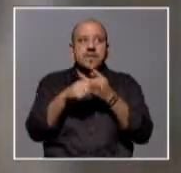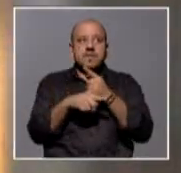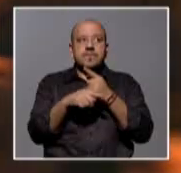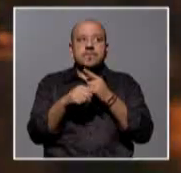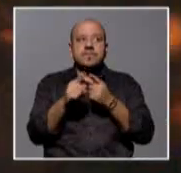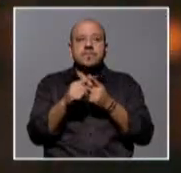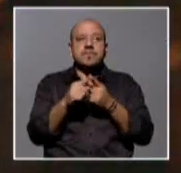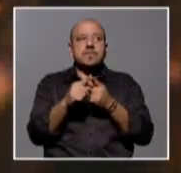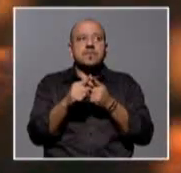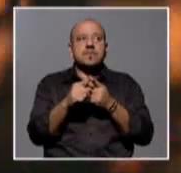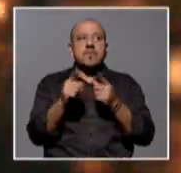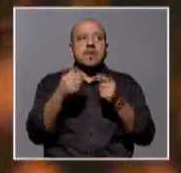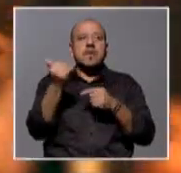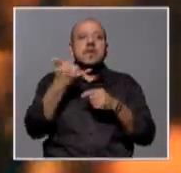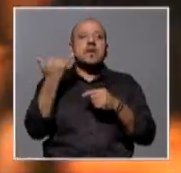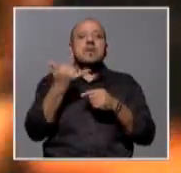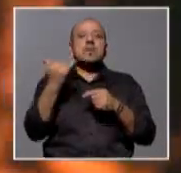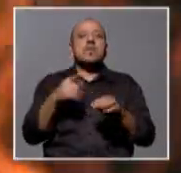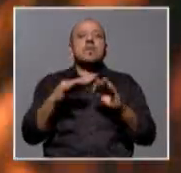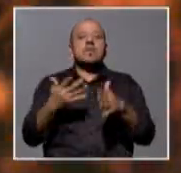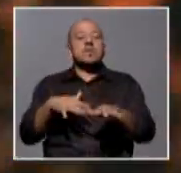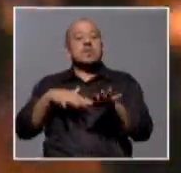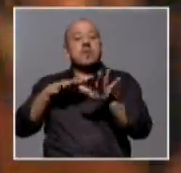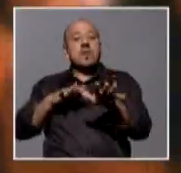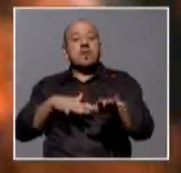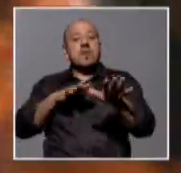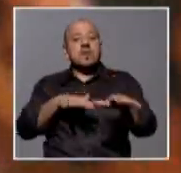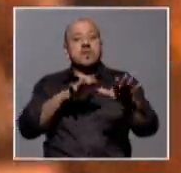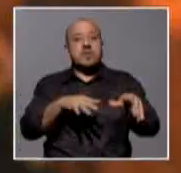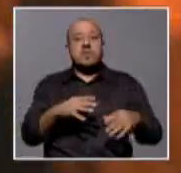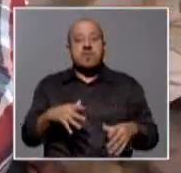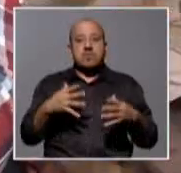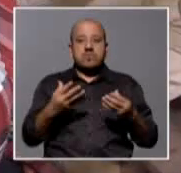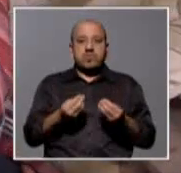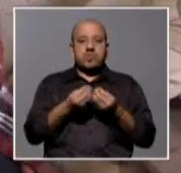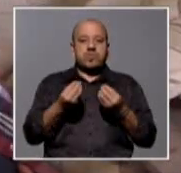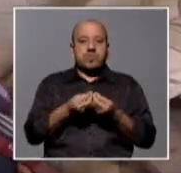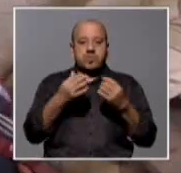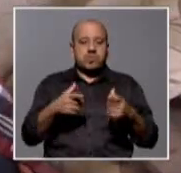Y a lo largo del tiempo lo que sucedió con las marchas es que fue creciendo en adhesión,